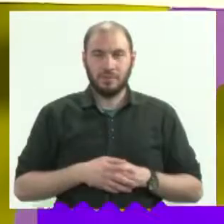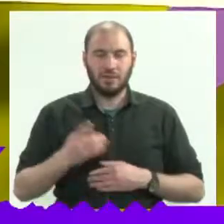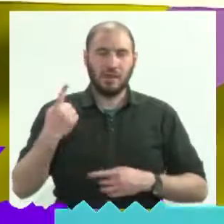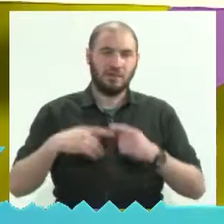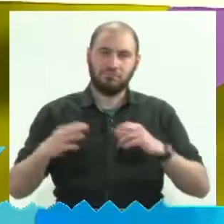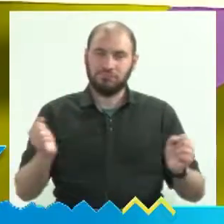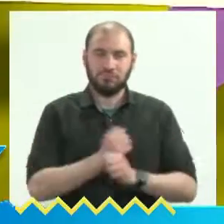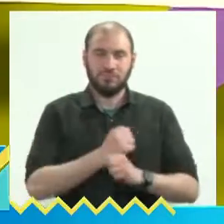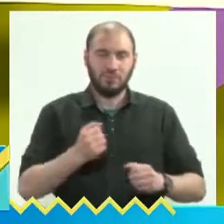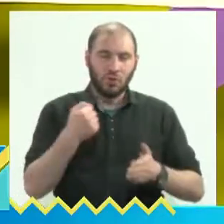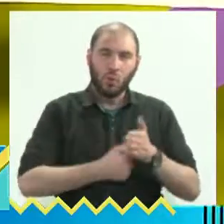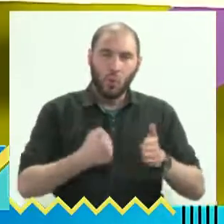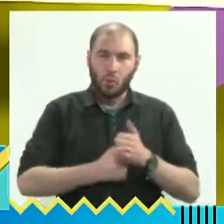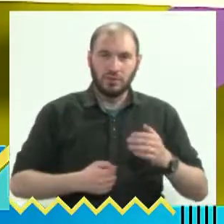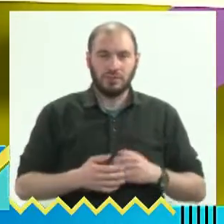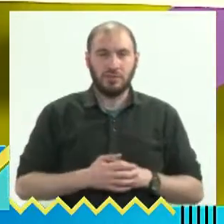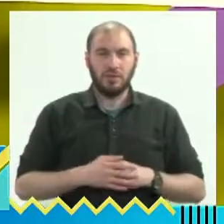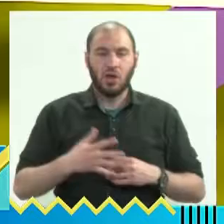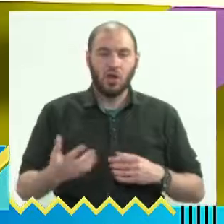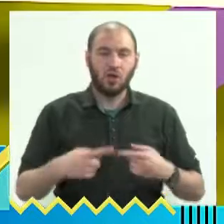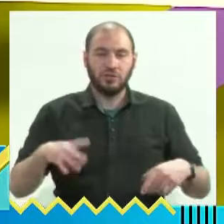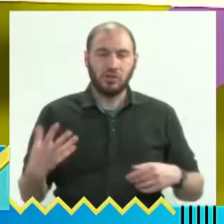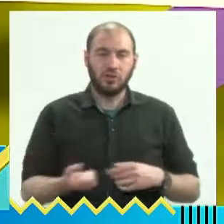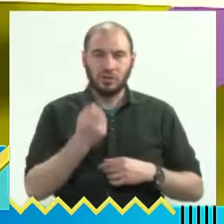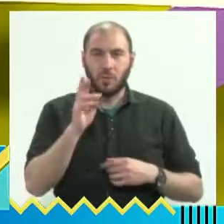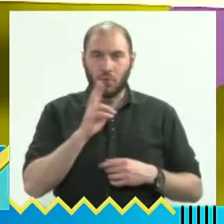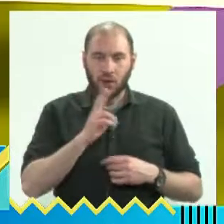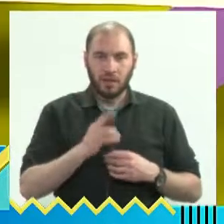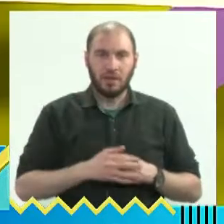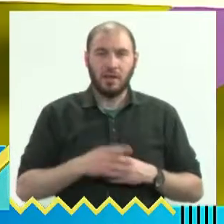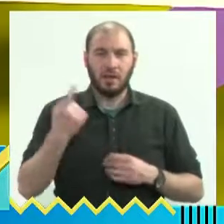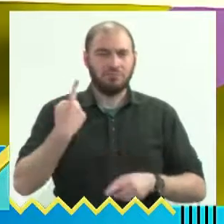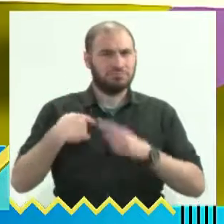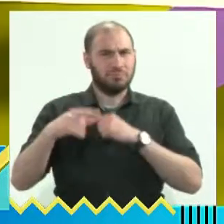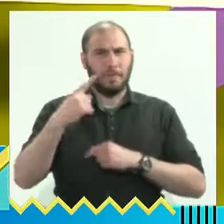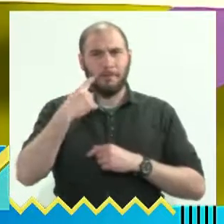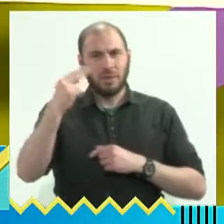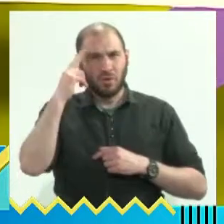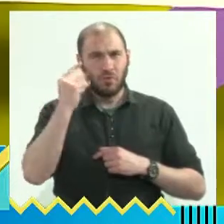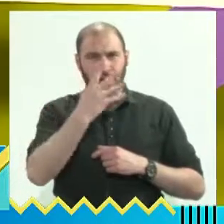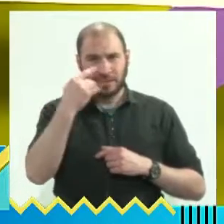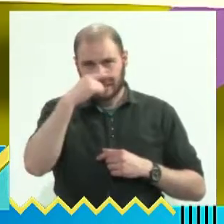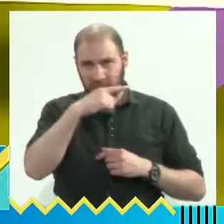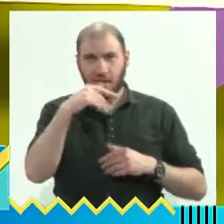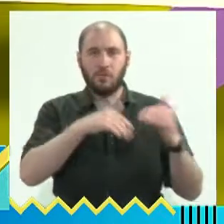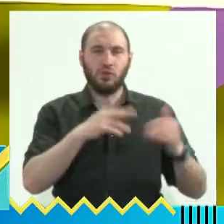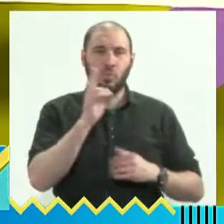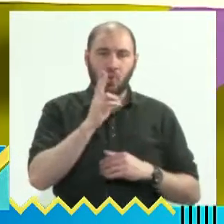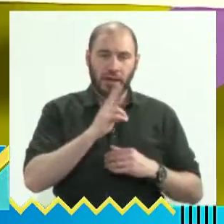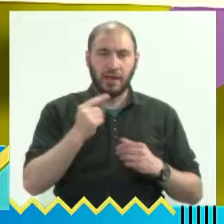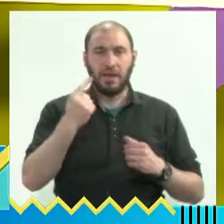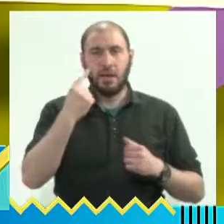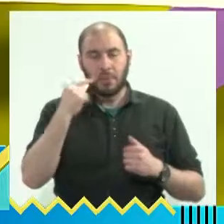Históricas han sido las luchas y las conquistas por parte de las mujeres. Podemos remontarnos a un 1947 con el voto femenino,